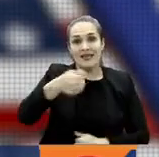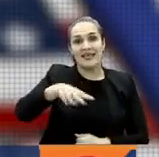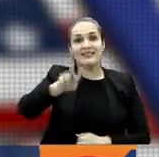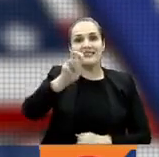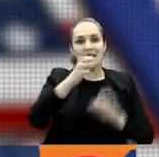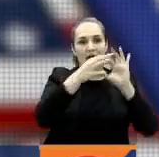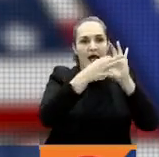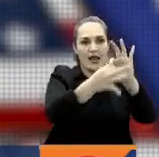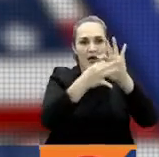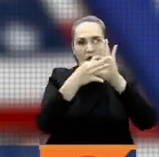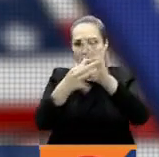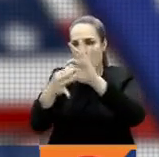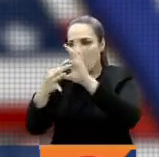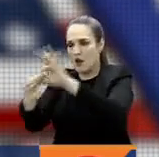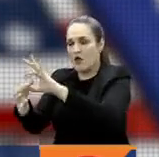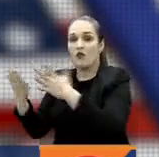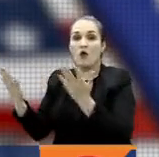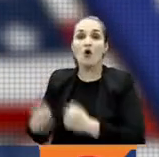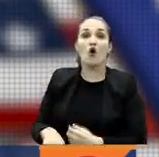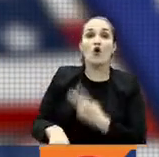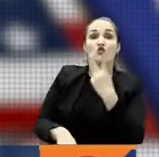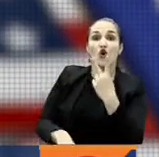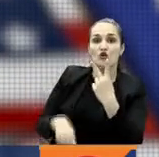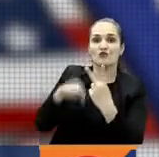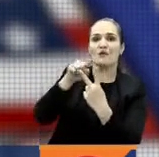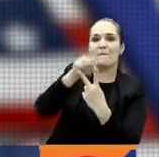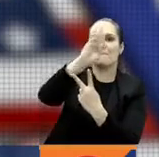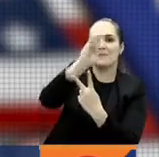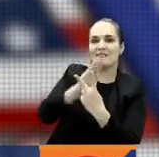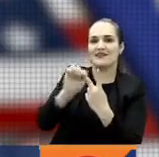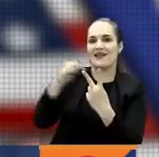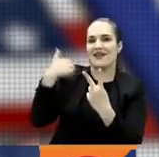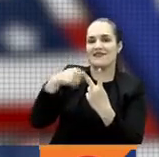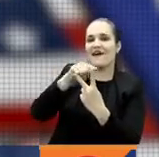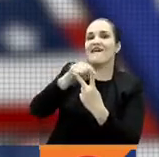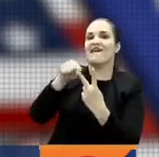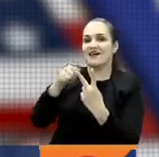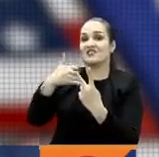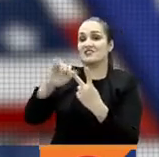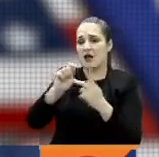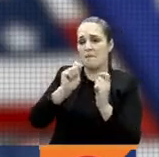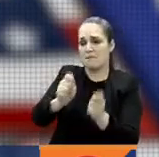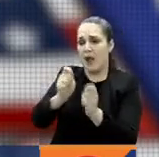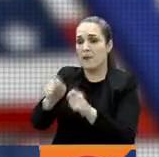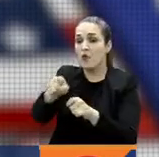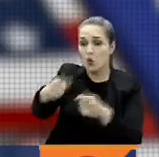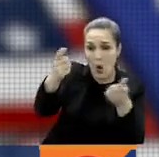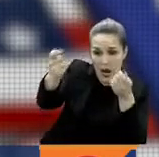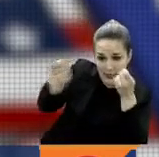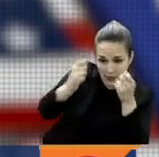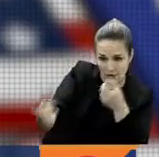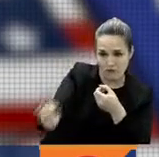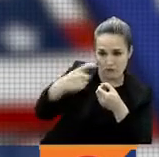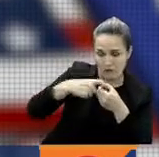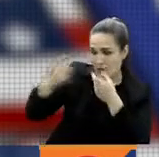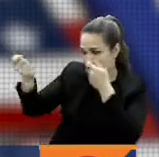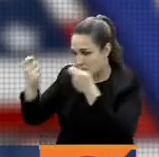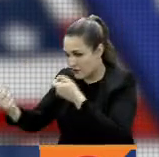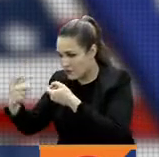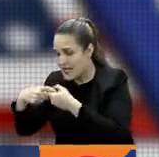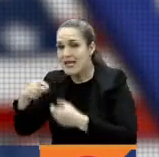importantes fuera de la otan entre ellos dos países latinoamericanos argentina y brasil que fueron designados respectivamente por bill clinton en